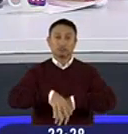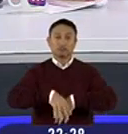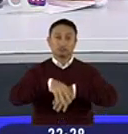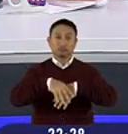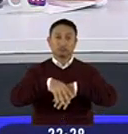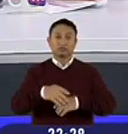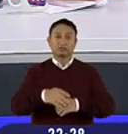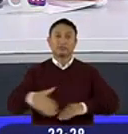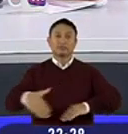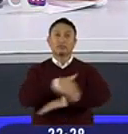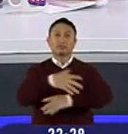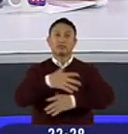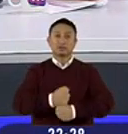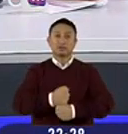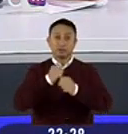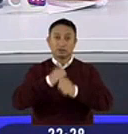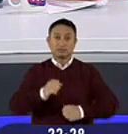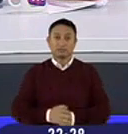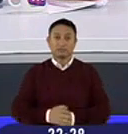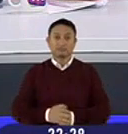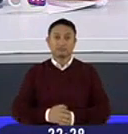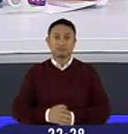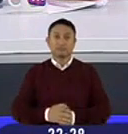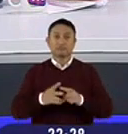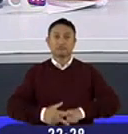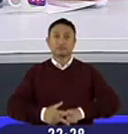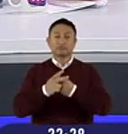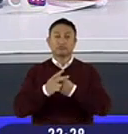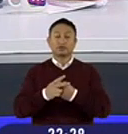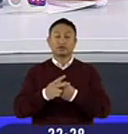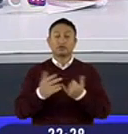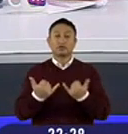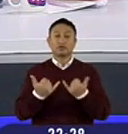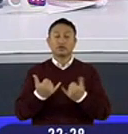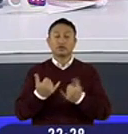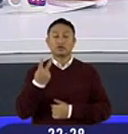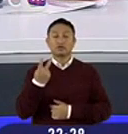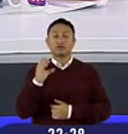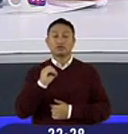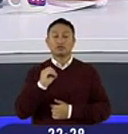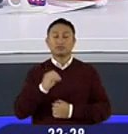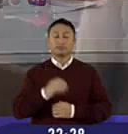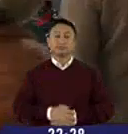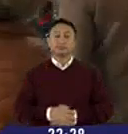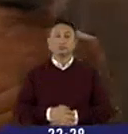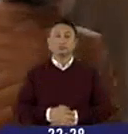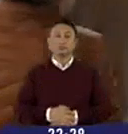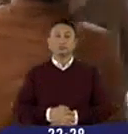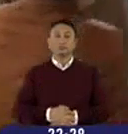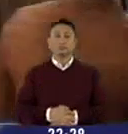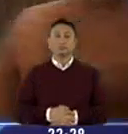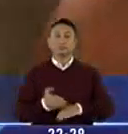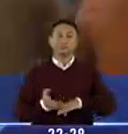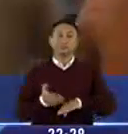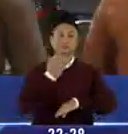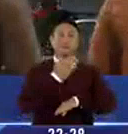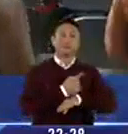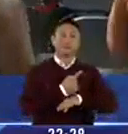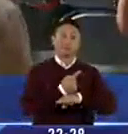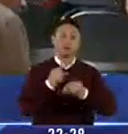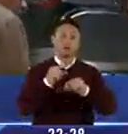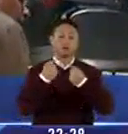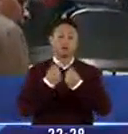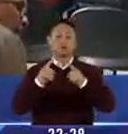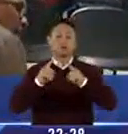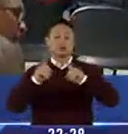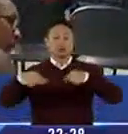en las vías del país. El paro inicia a las 0 horas de este jueves. Desde la semana anterior, diferentes gremios del